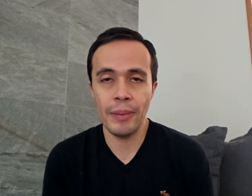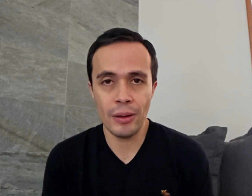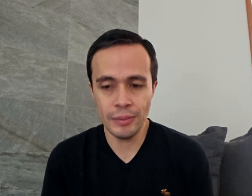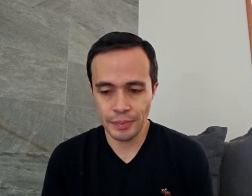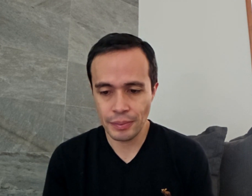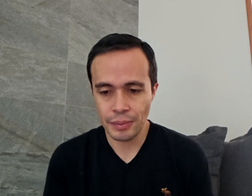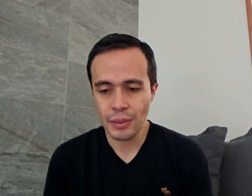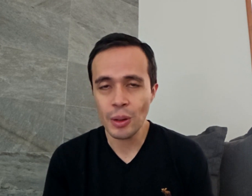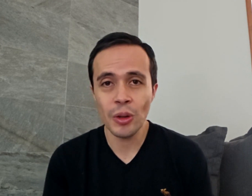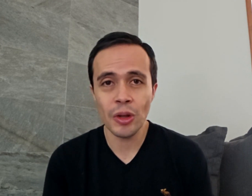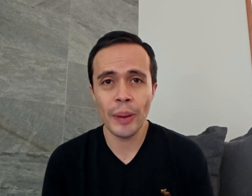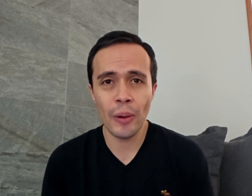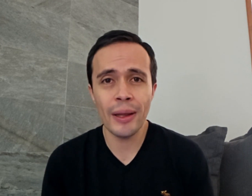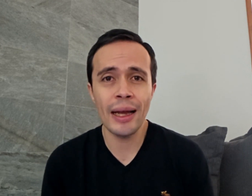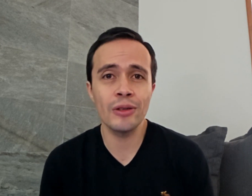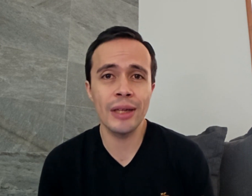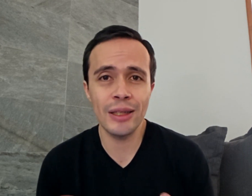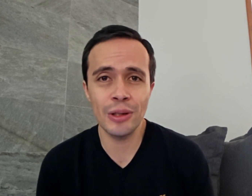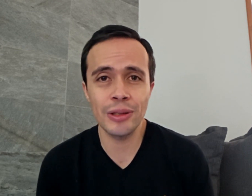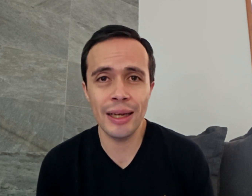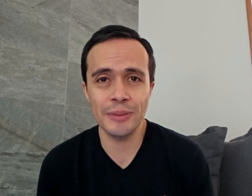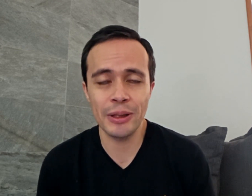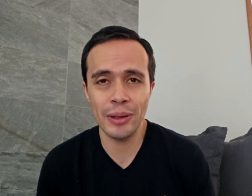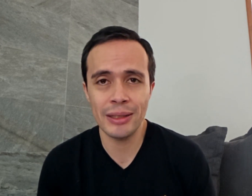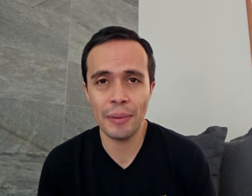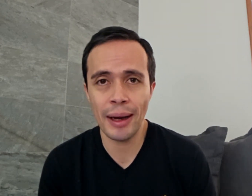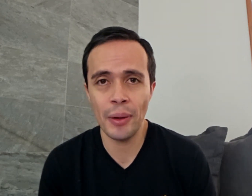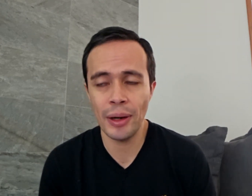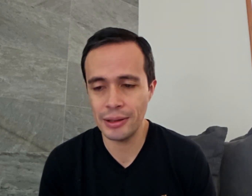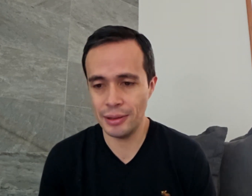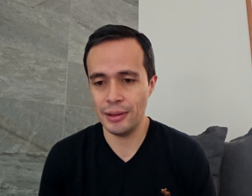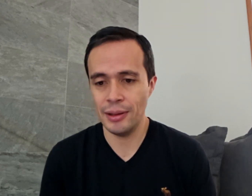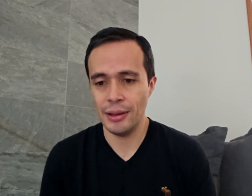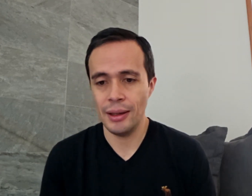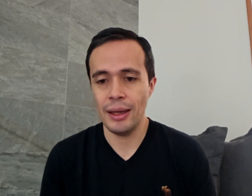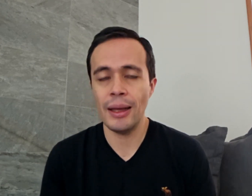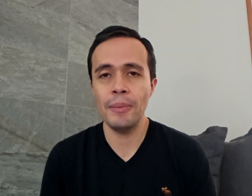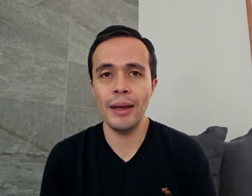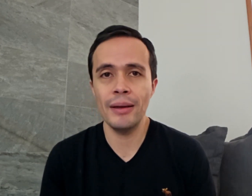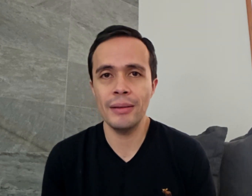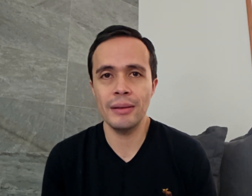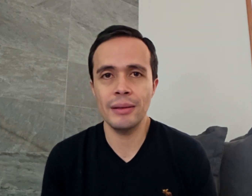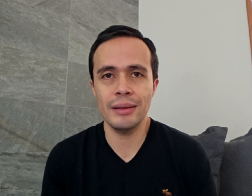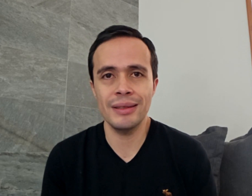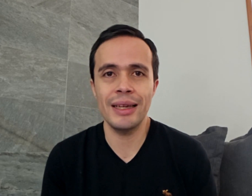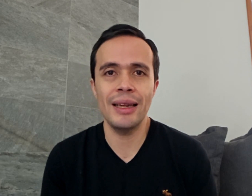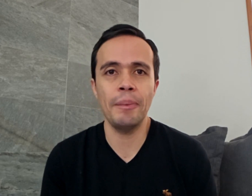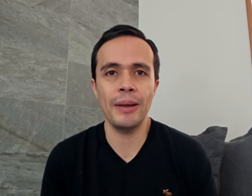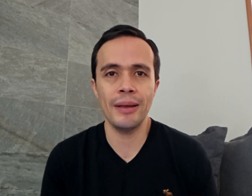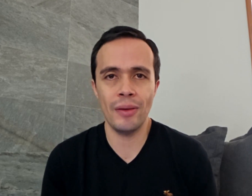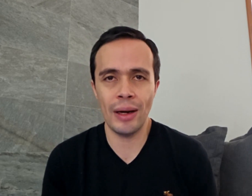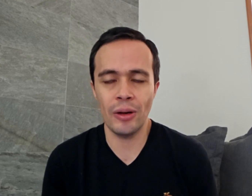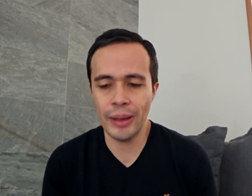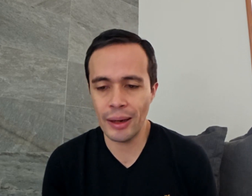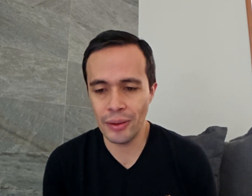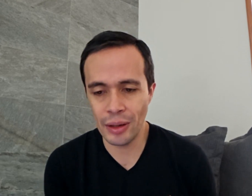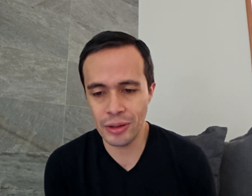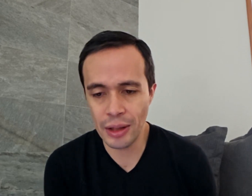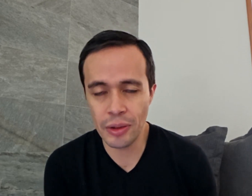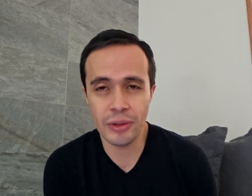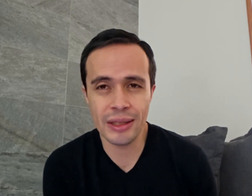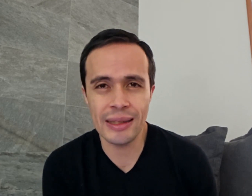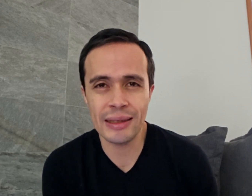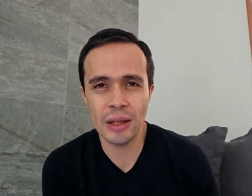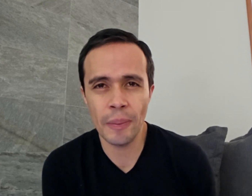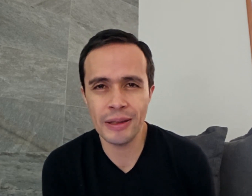que primero tome en cuenta los derechos de las personas trabajadoras y también se le ha pedido al gobierno de los